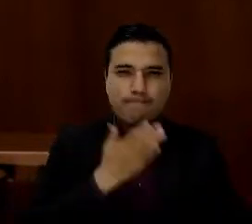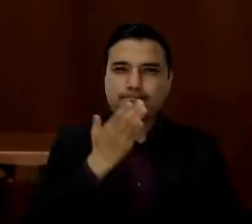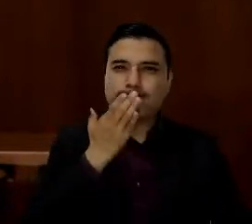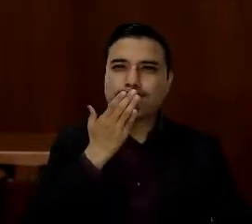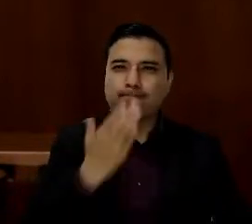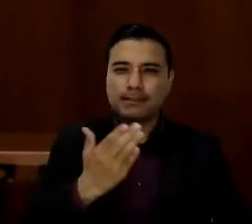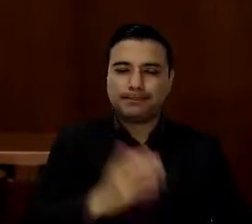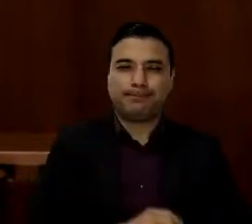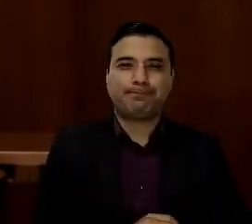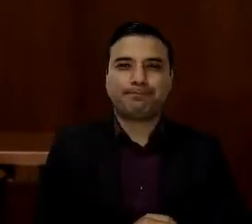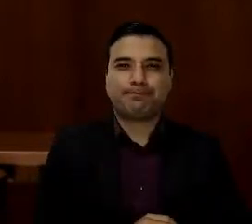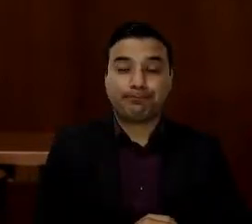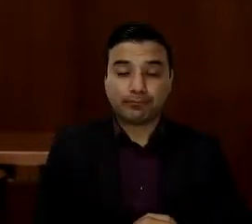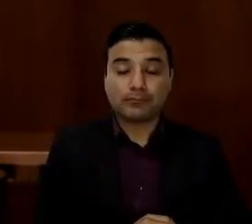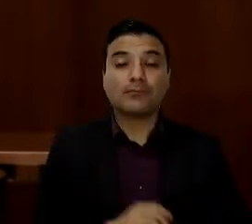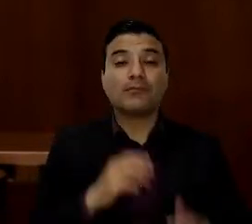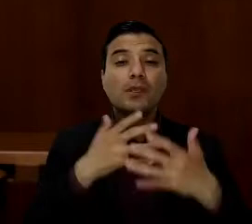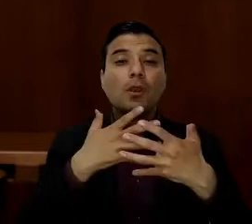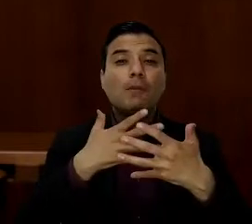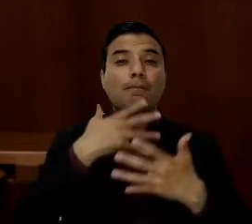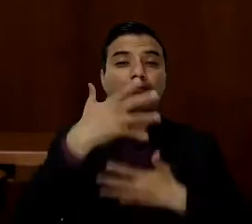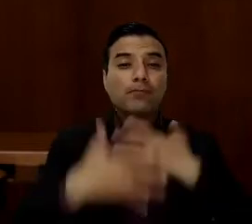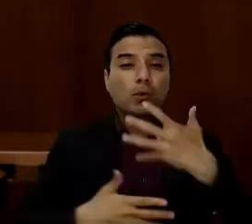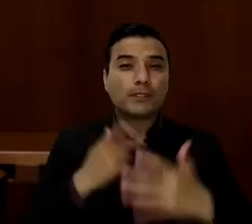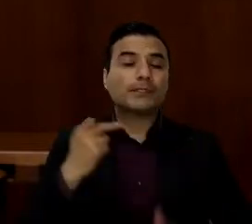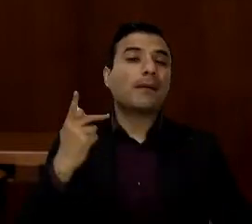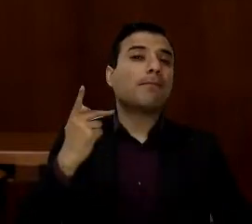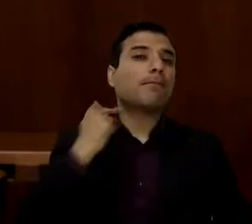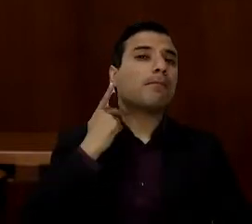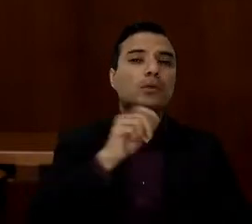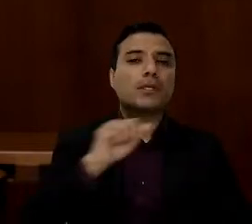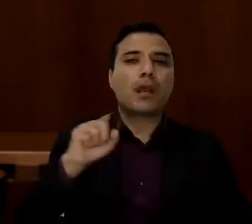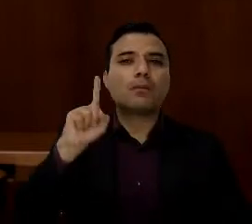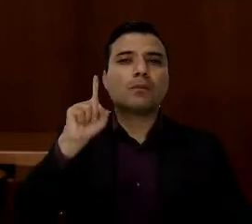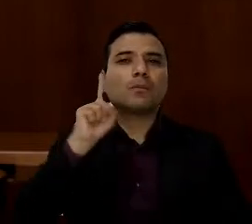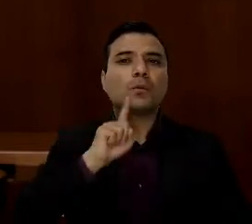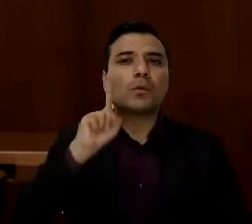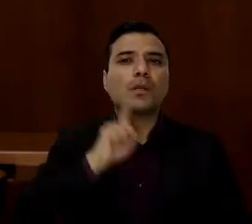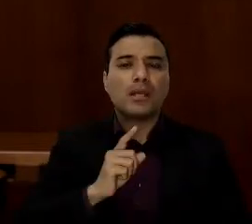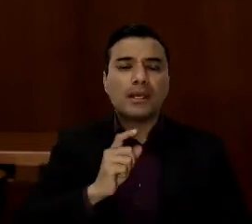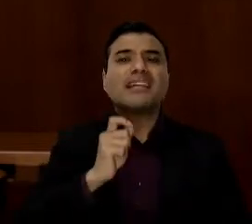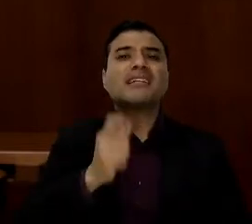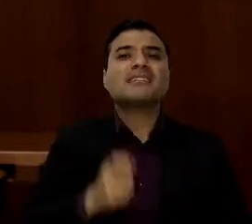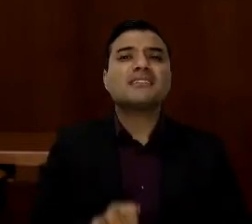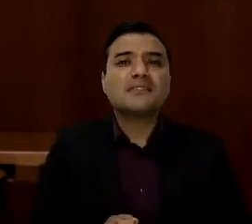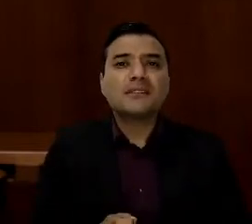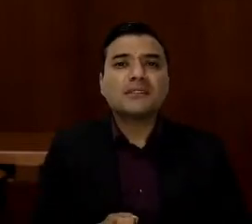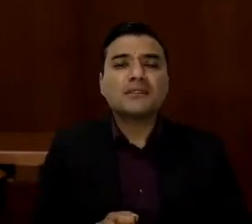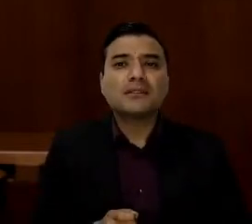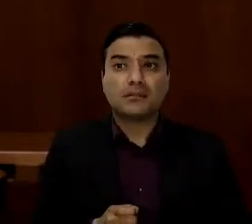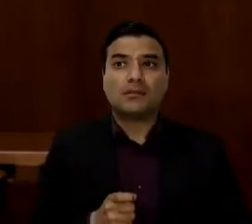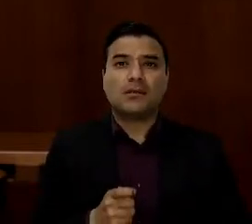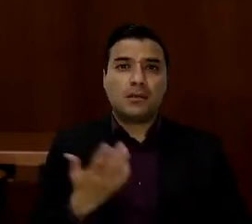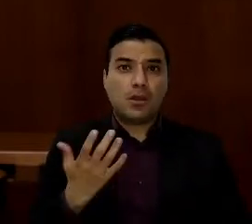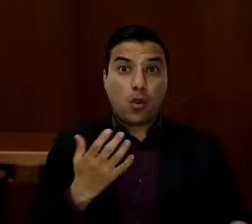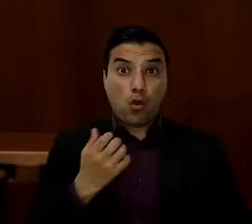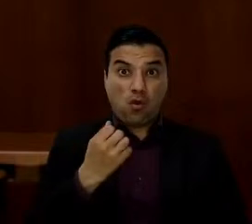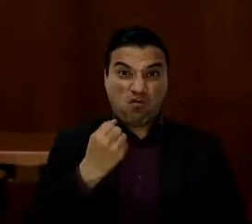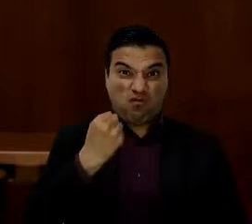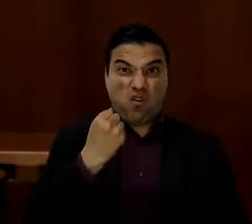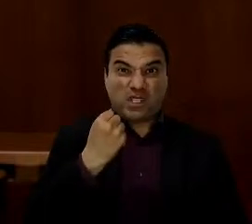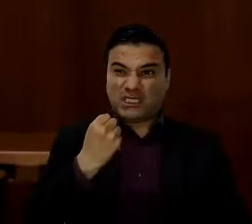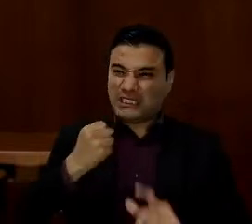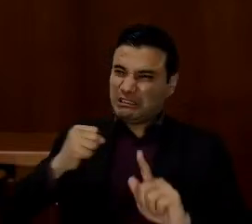por violencia política contra las mujeres se entiende No únicamente la utilización de la fuerza física